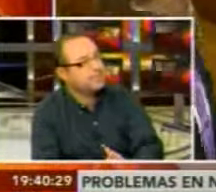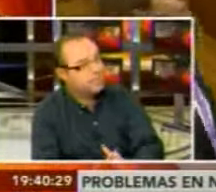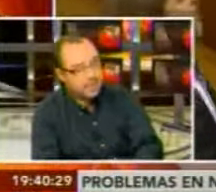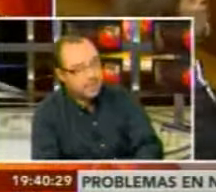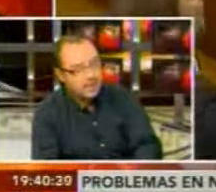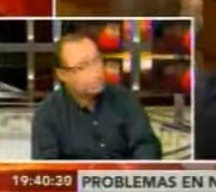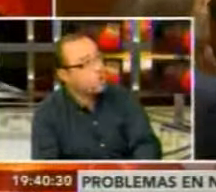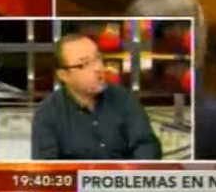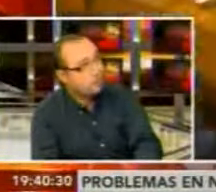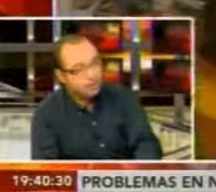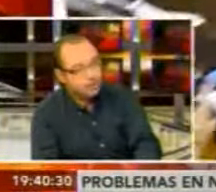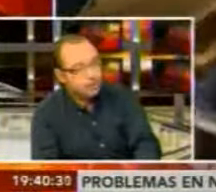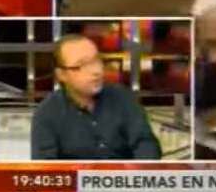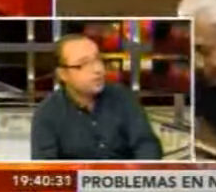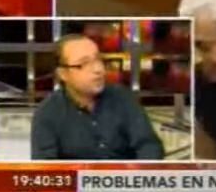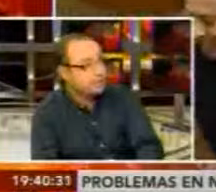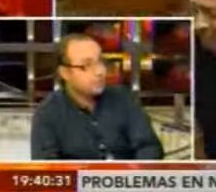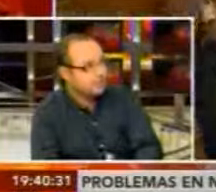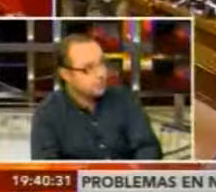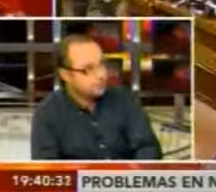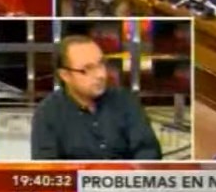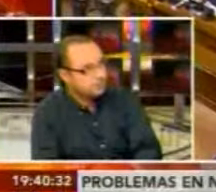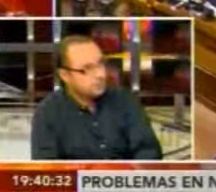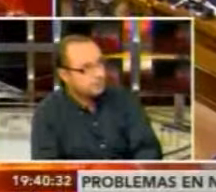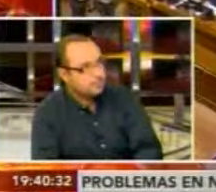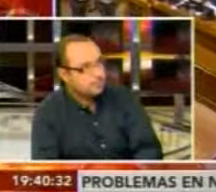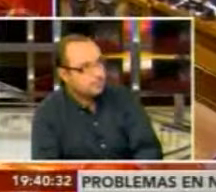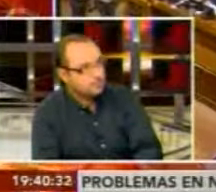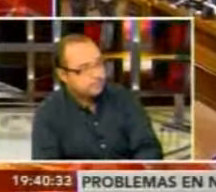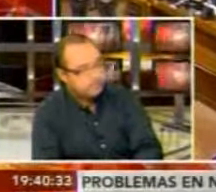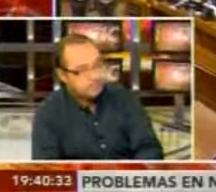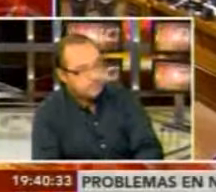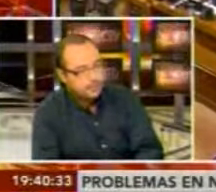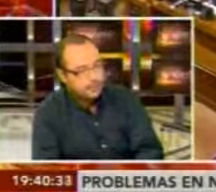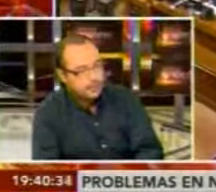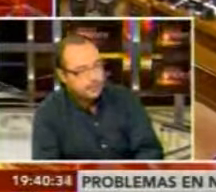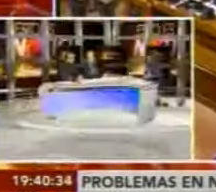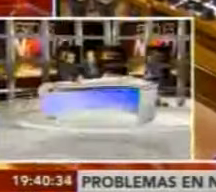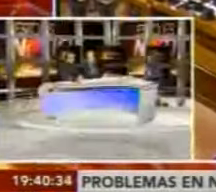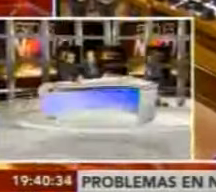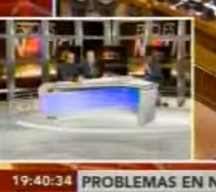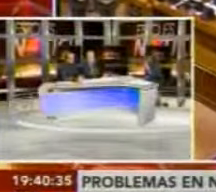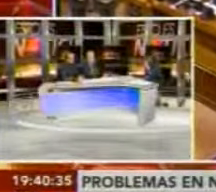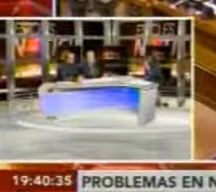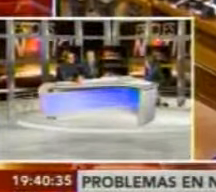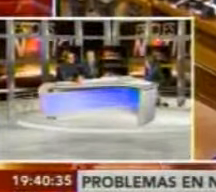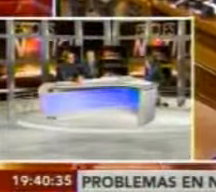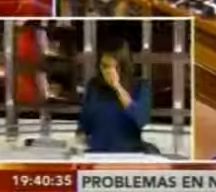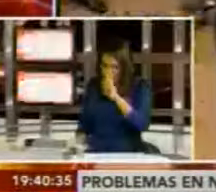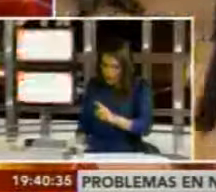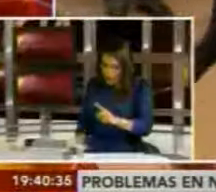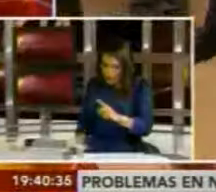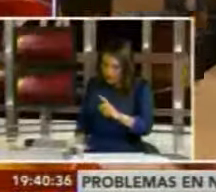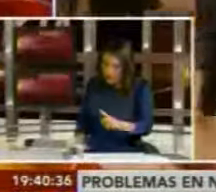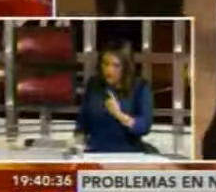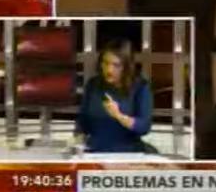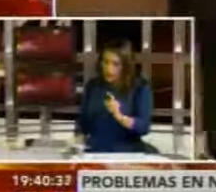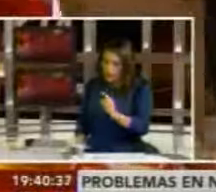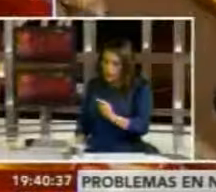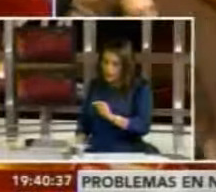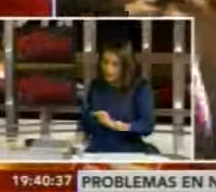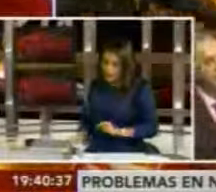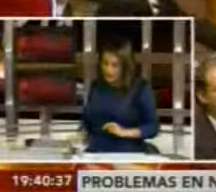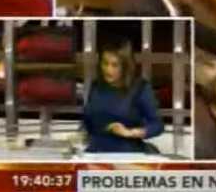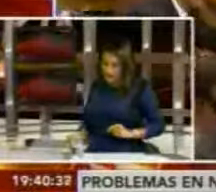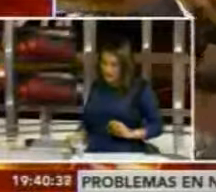estar profundizando lo que ocurre con la figura del presidente Piñera, pero antes, y para no dejar de lado lo que ocurre en materia internacional, la presencia de Joe Biden,